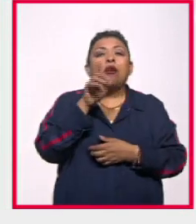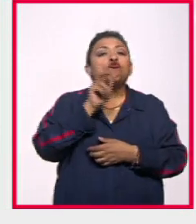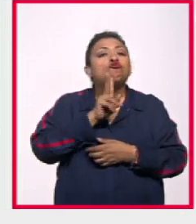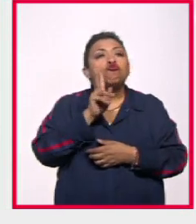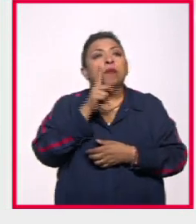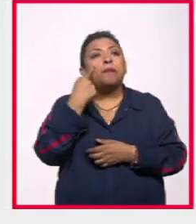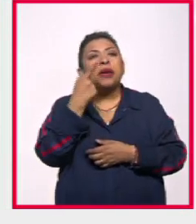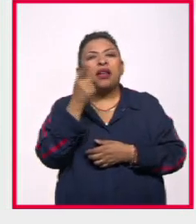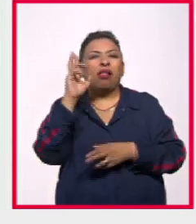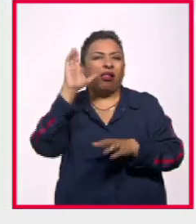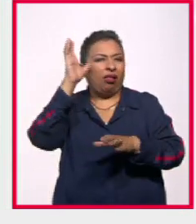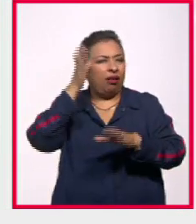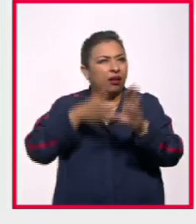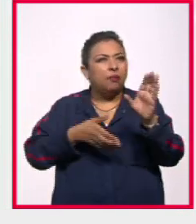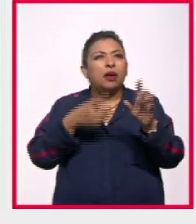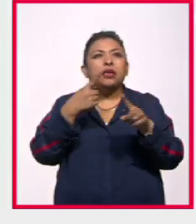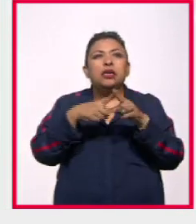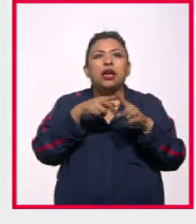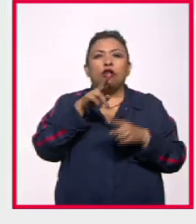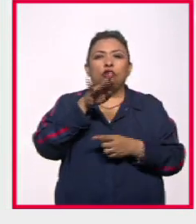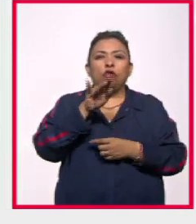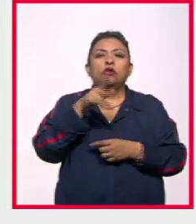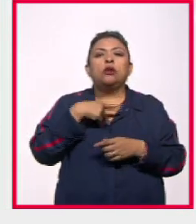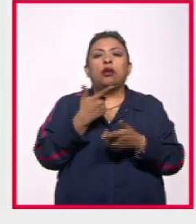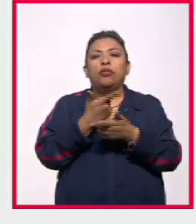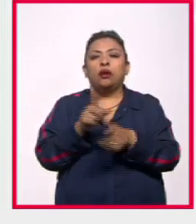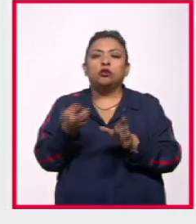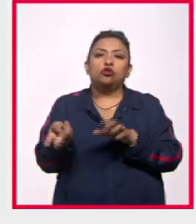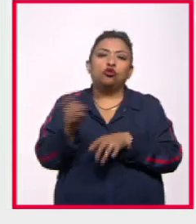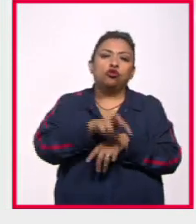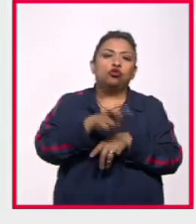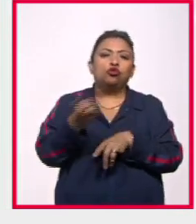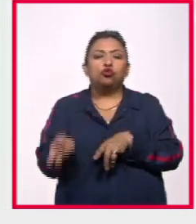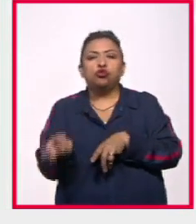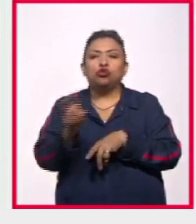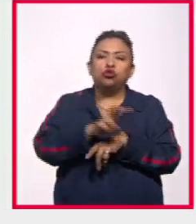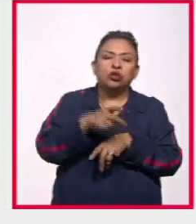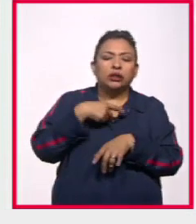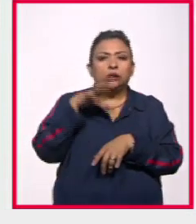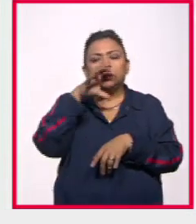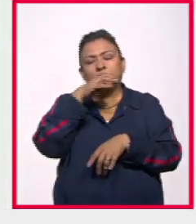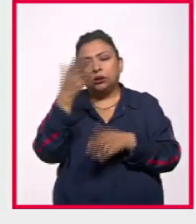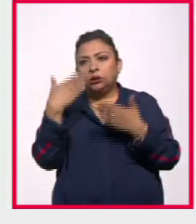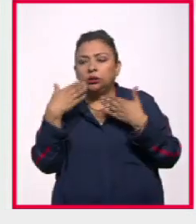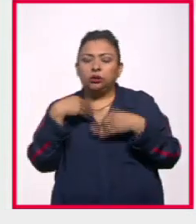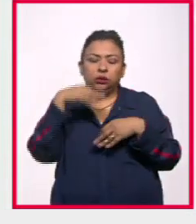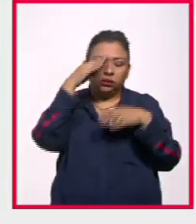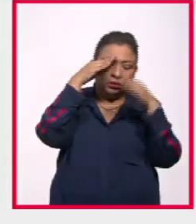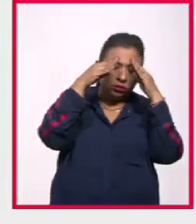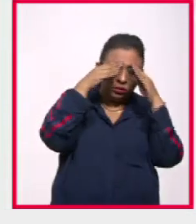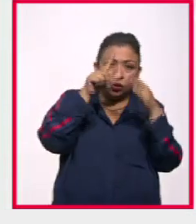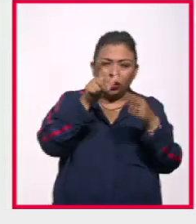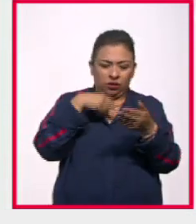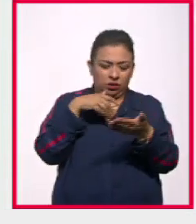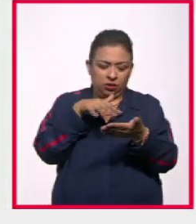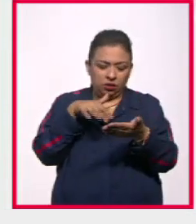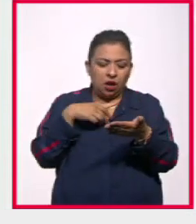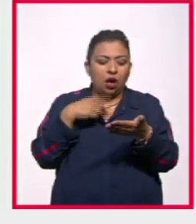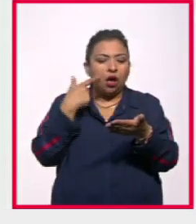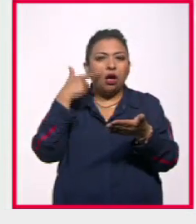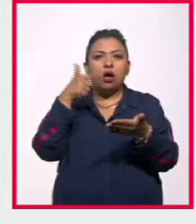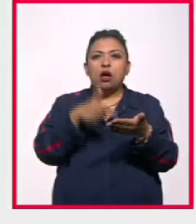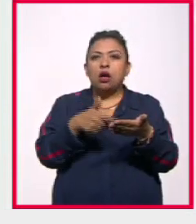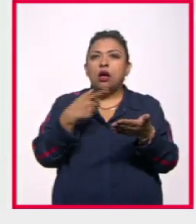personajes de Rodolfo Usigli suben y bajan de taxis, acalorados, meditabundos, y el lector se percata después de algún tiempo que